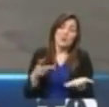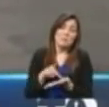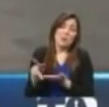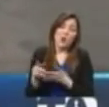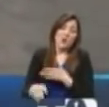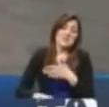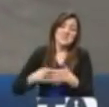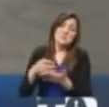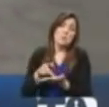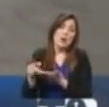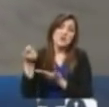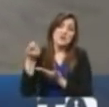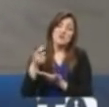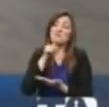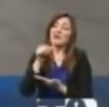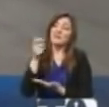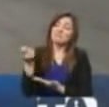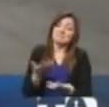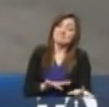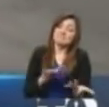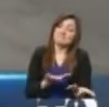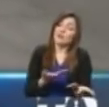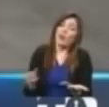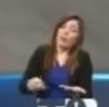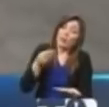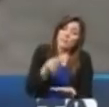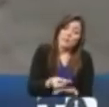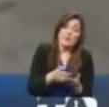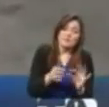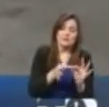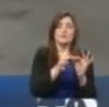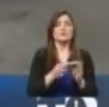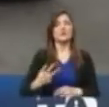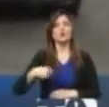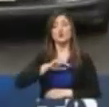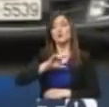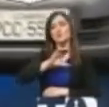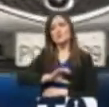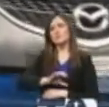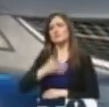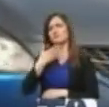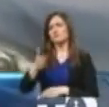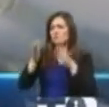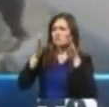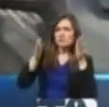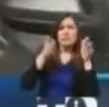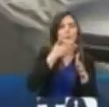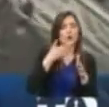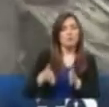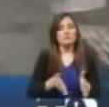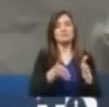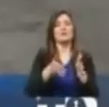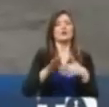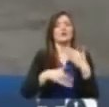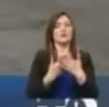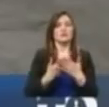del anticipo. Es importante que sepa la ciudadanía que nosotros estamos siempre pendientes por mejorar la vialidad de Quito, y sin embargo estas vías están